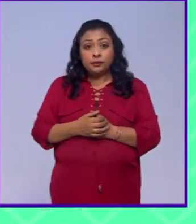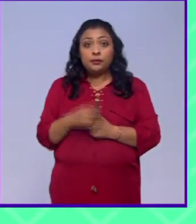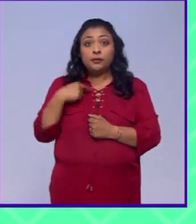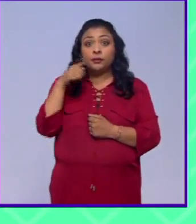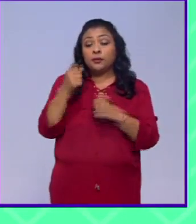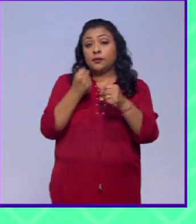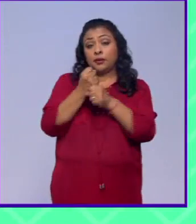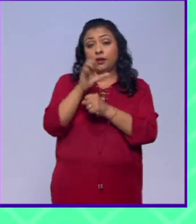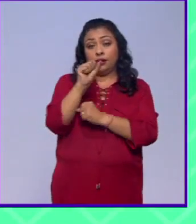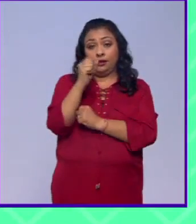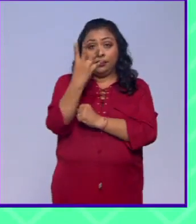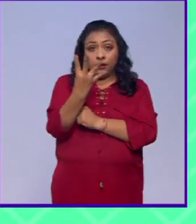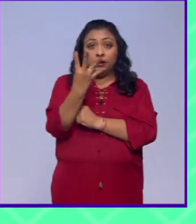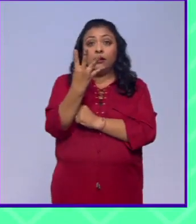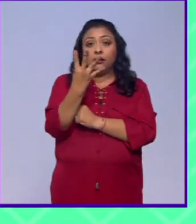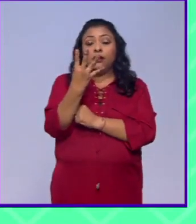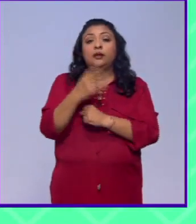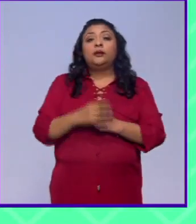en el año 64,